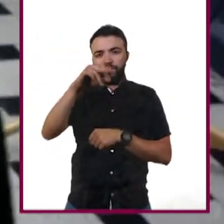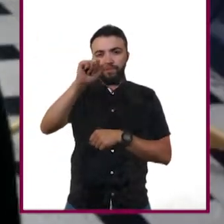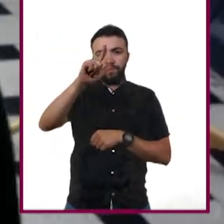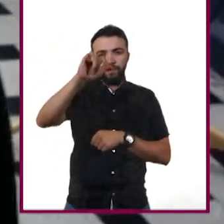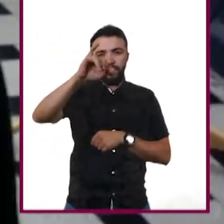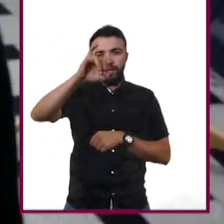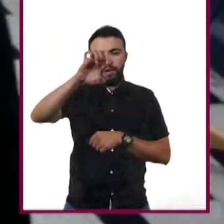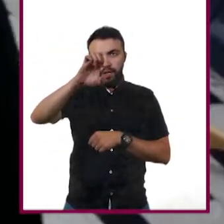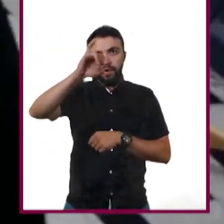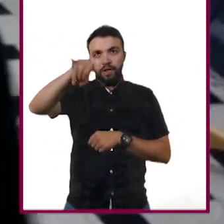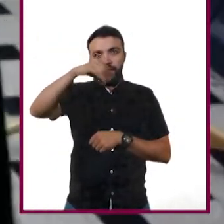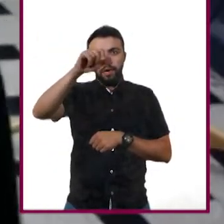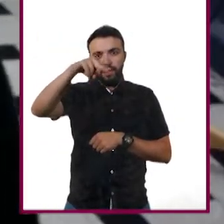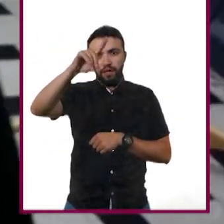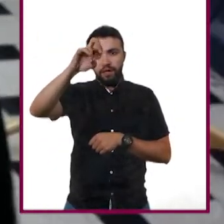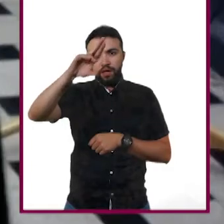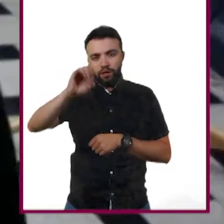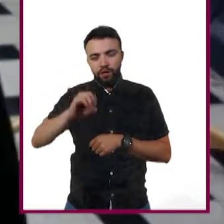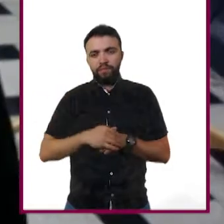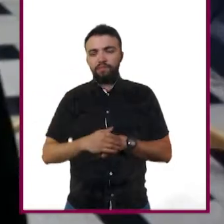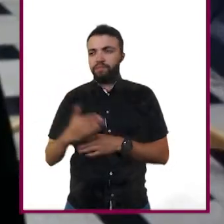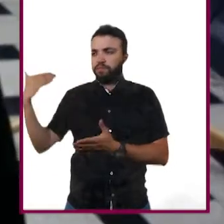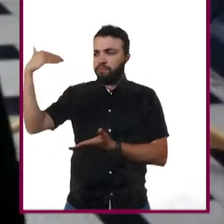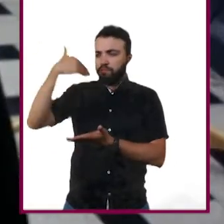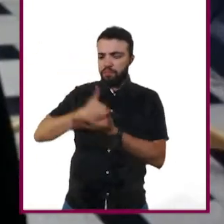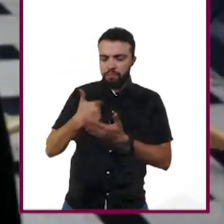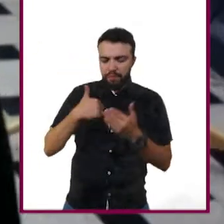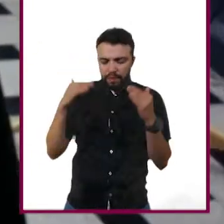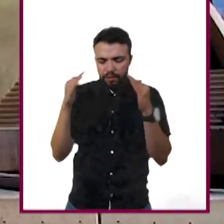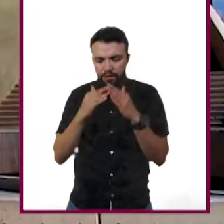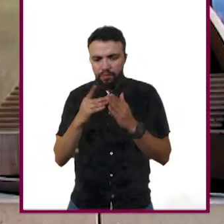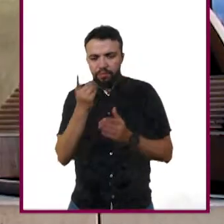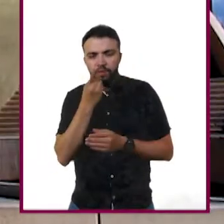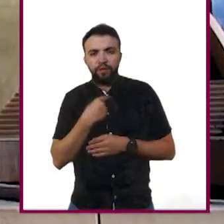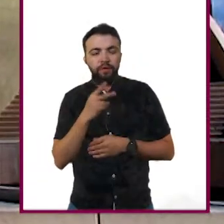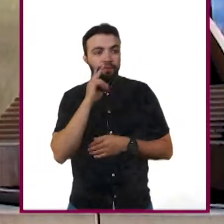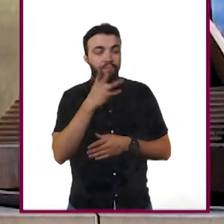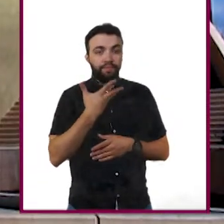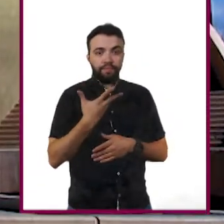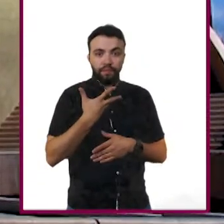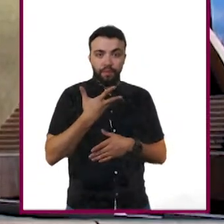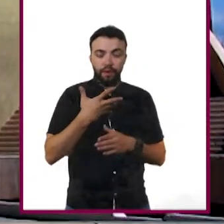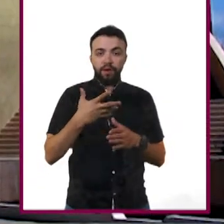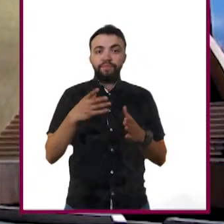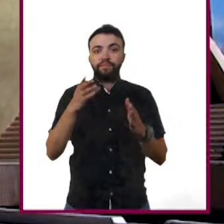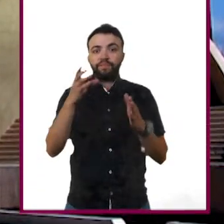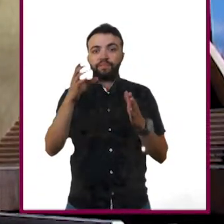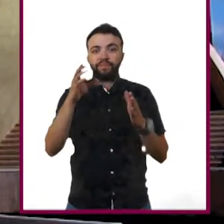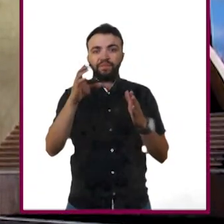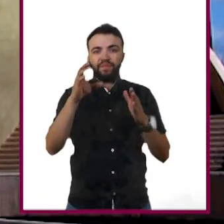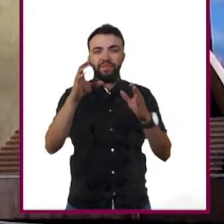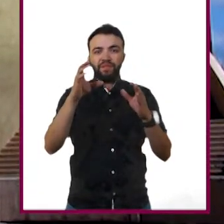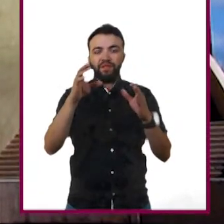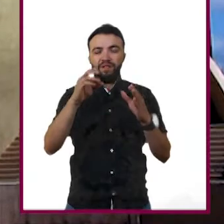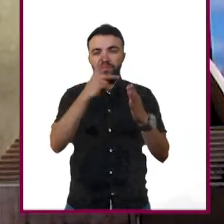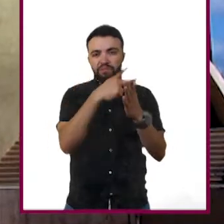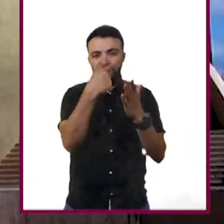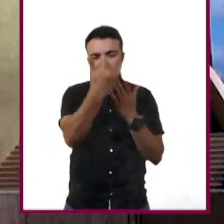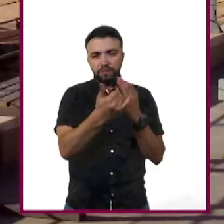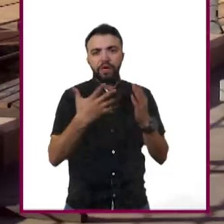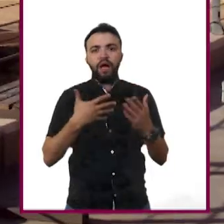Tijuana también, llegó a la casa y me dijo, mira Tania, hay una convocatoria abierta para entrarle a un concurso en el